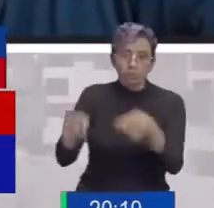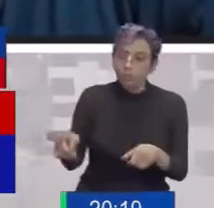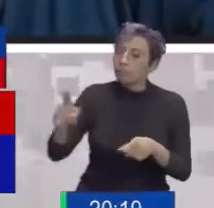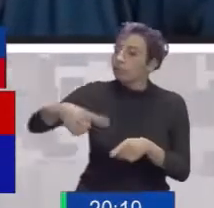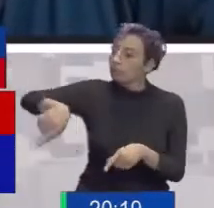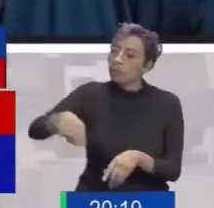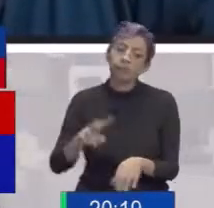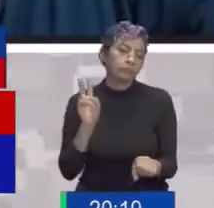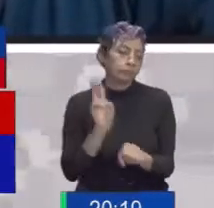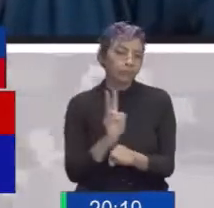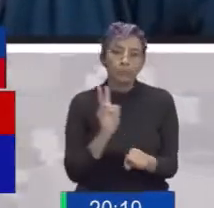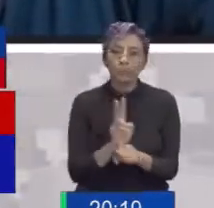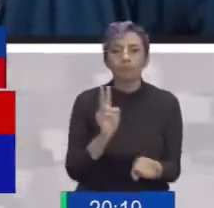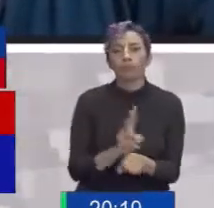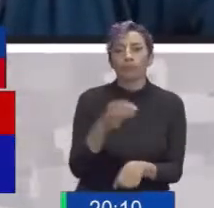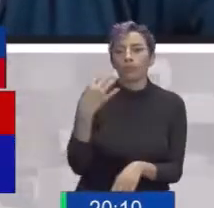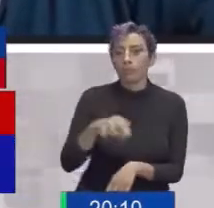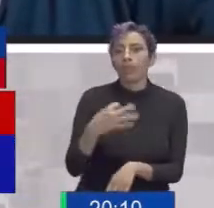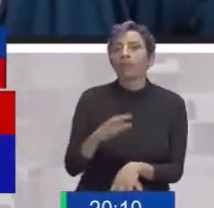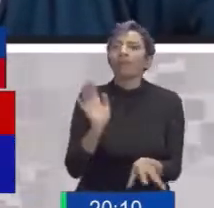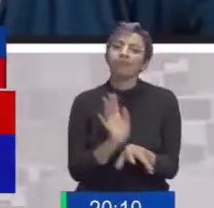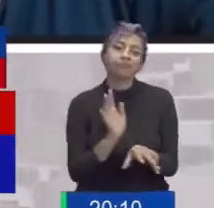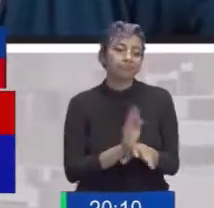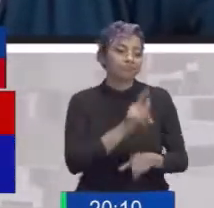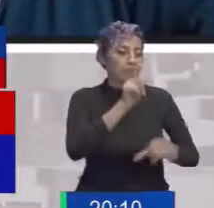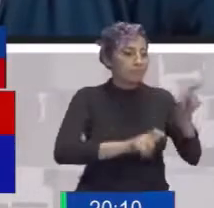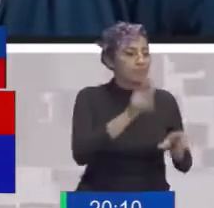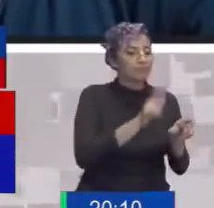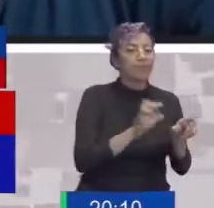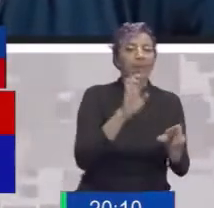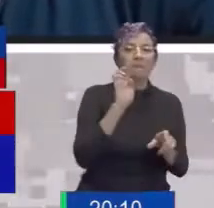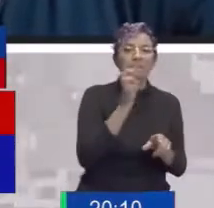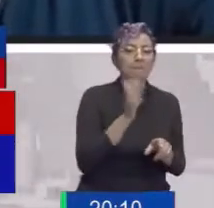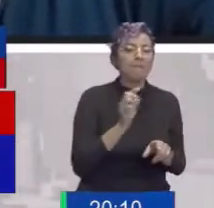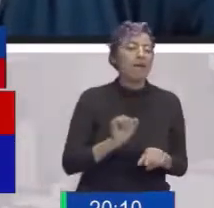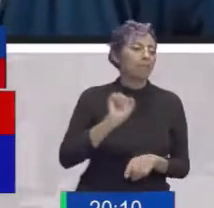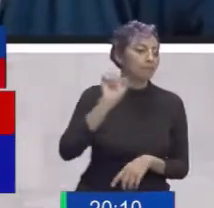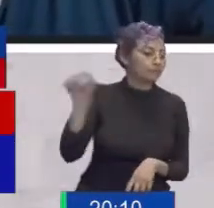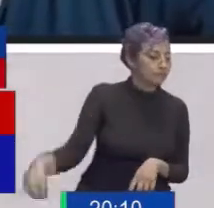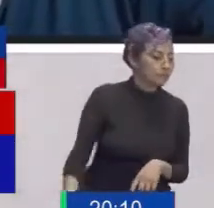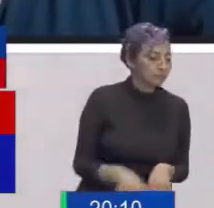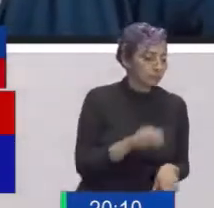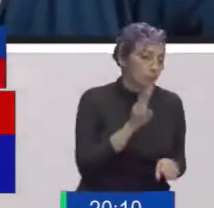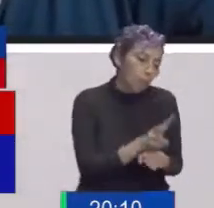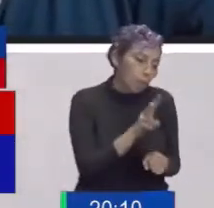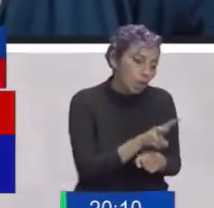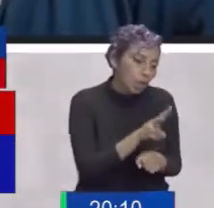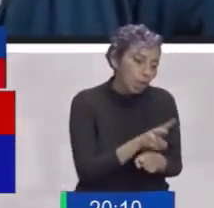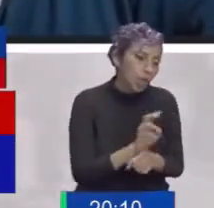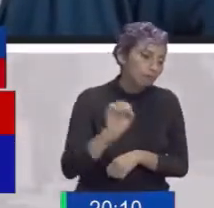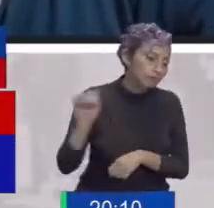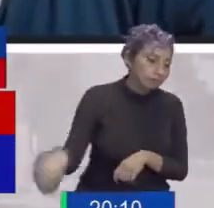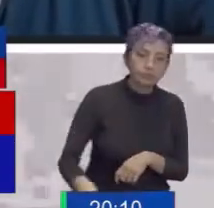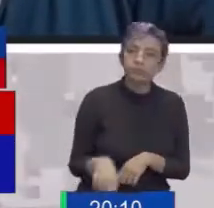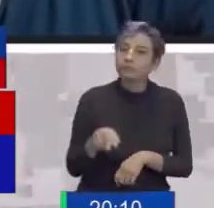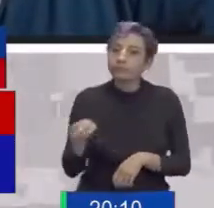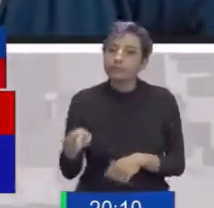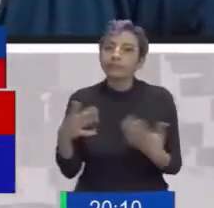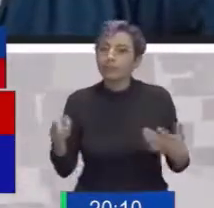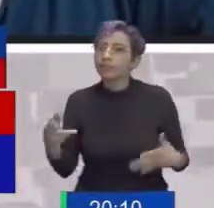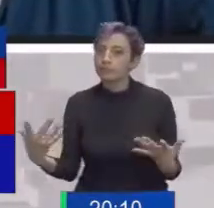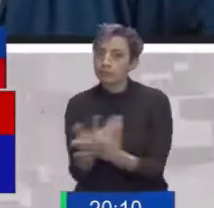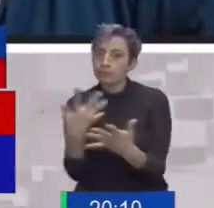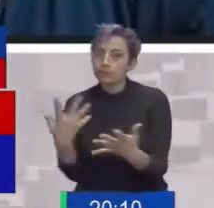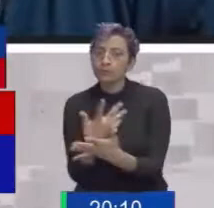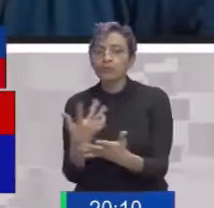como divorciados de los padres porque un papá y una mamá con este sufrimiento quedan 100%